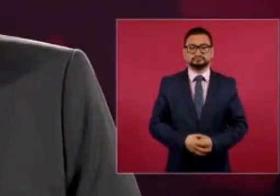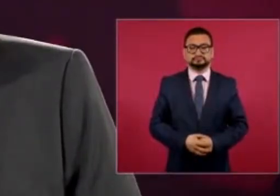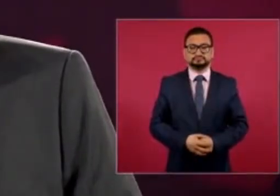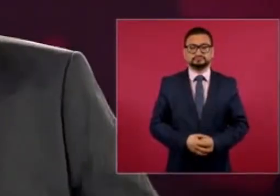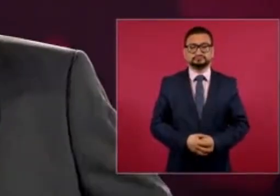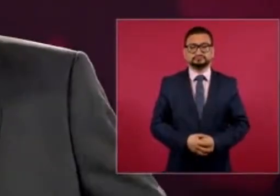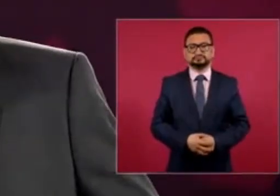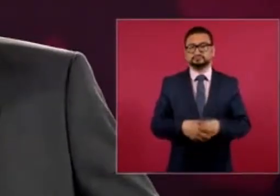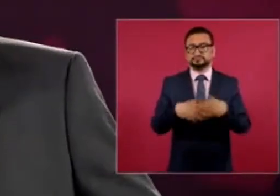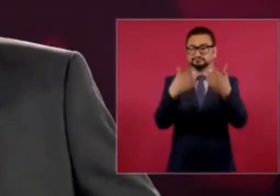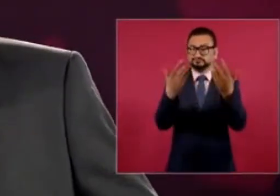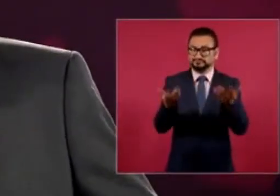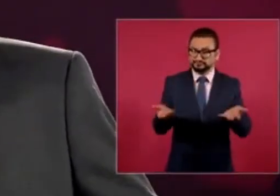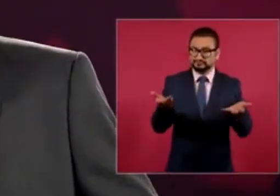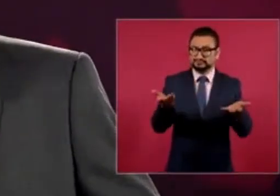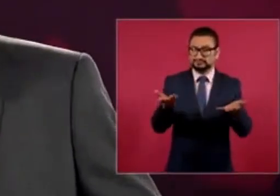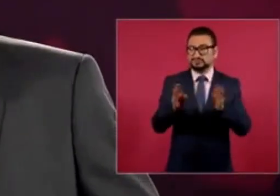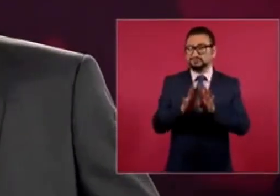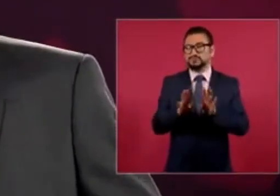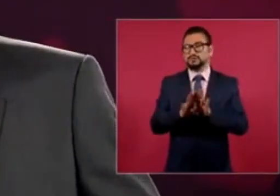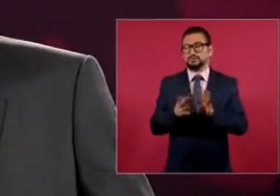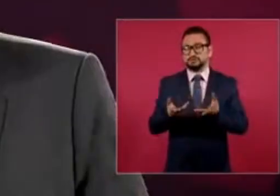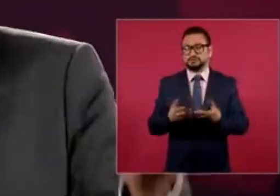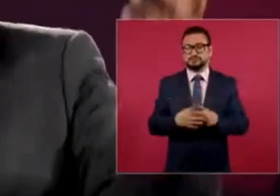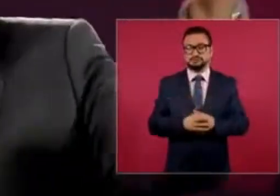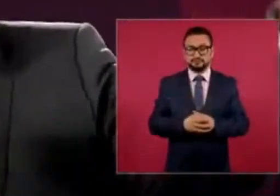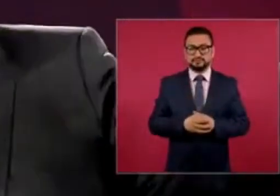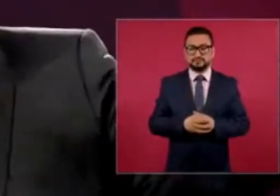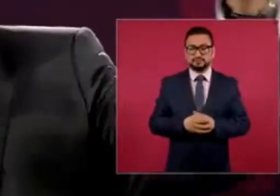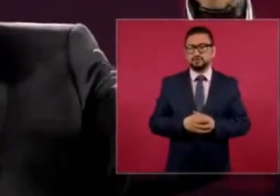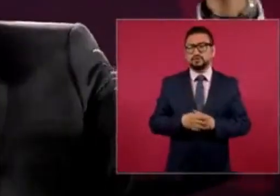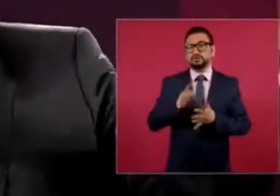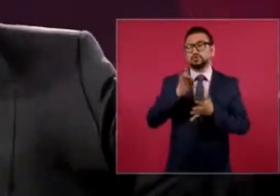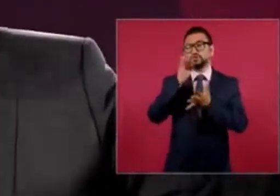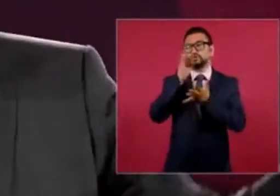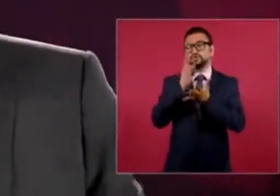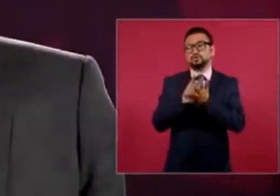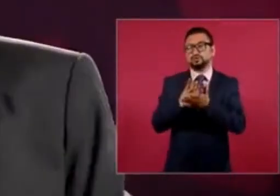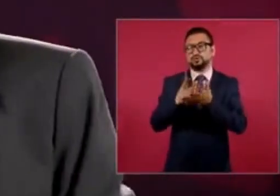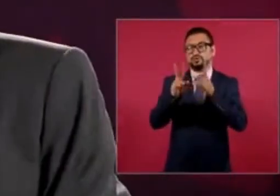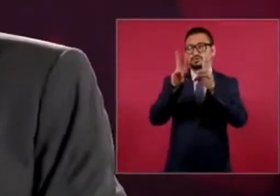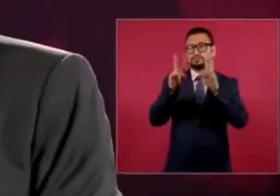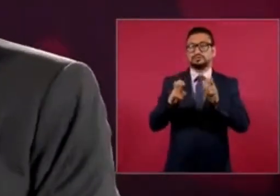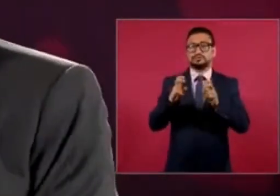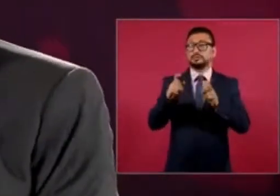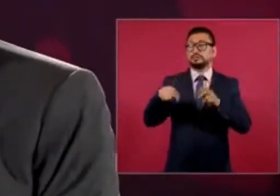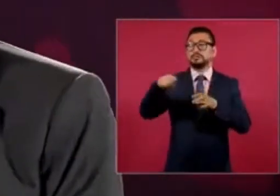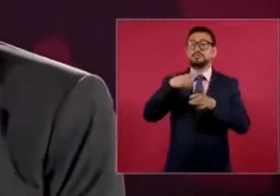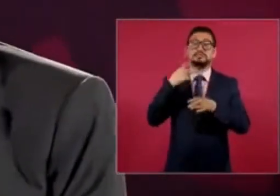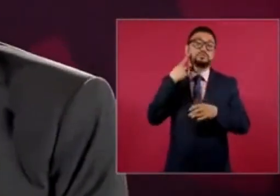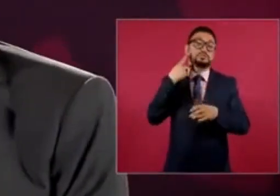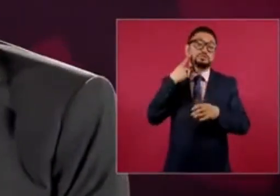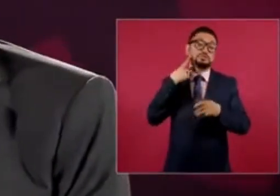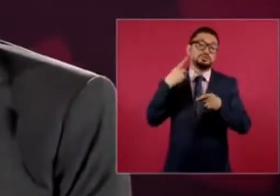O sea, y solo por cuestiones politiqueras